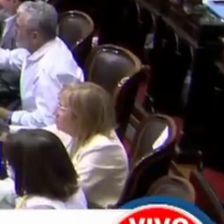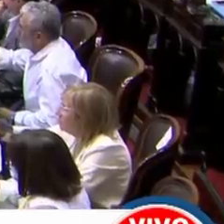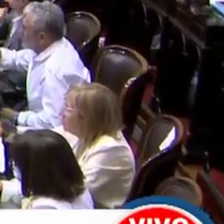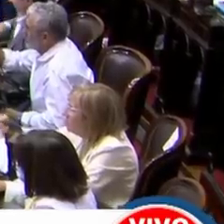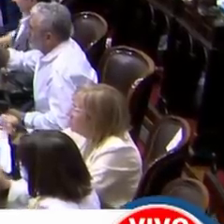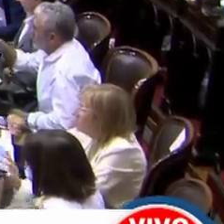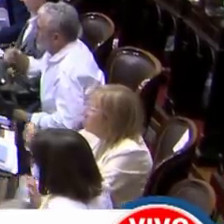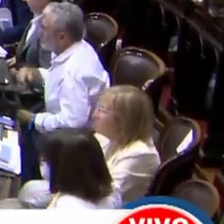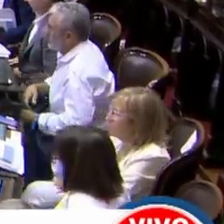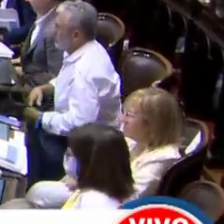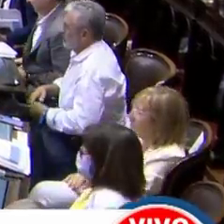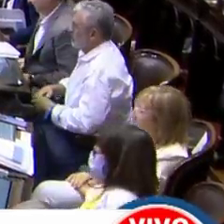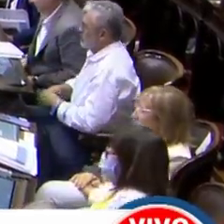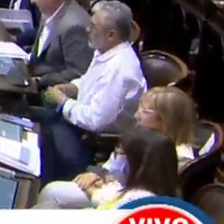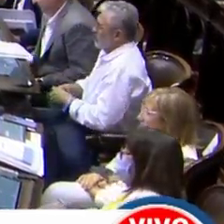tiempo